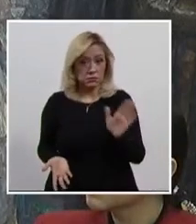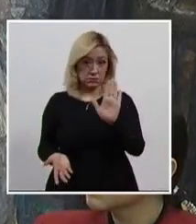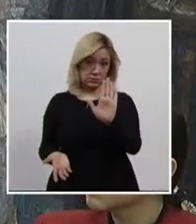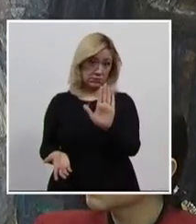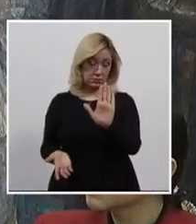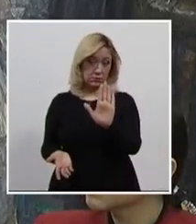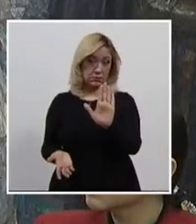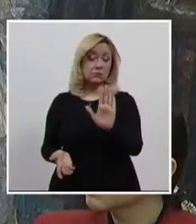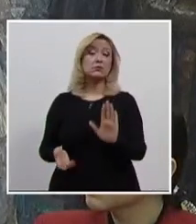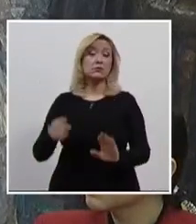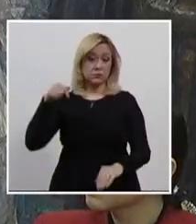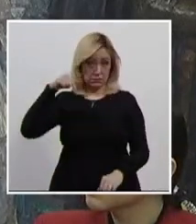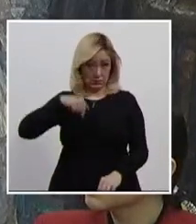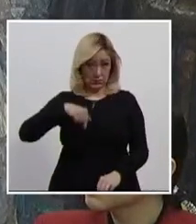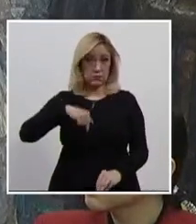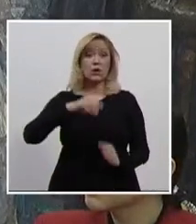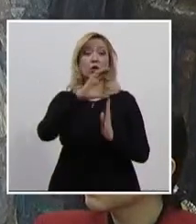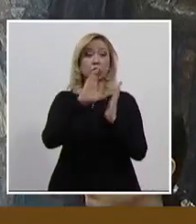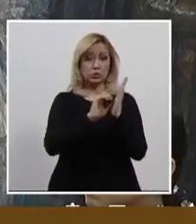la corrección